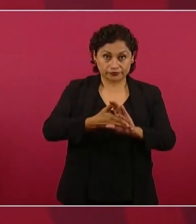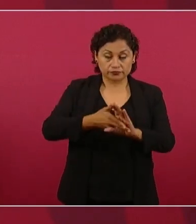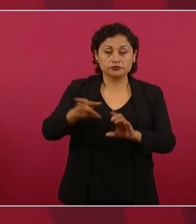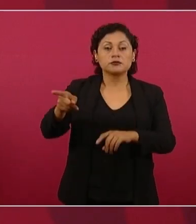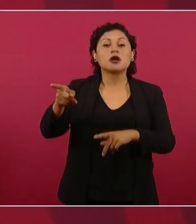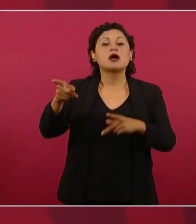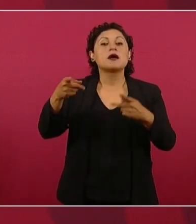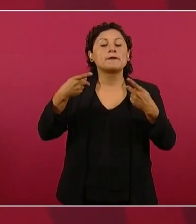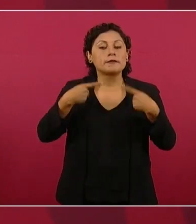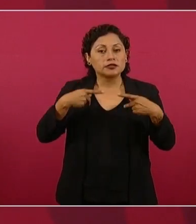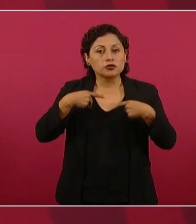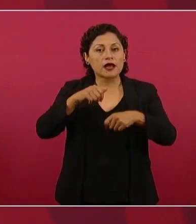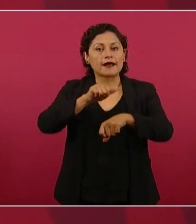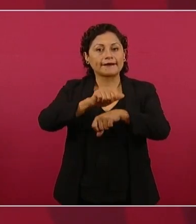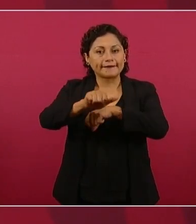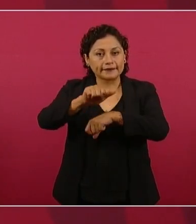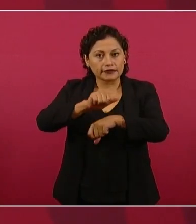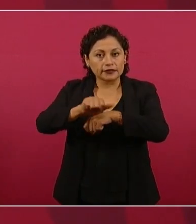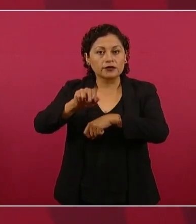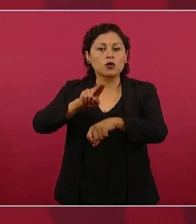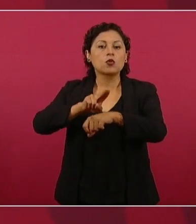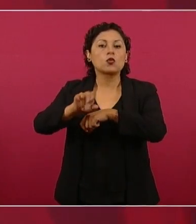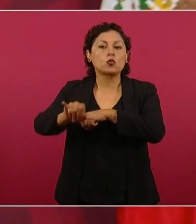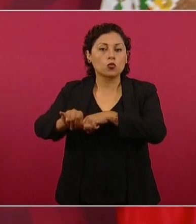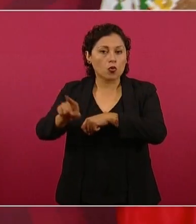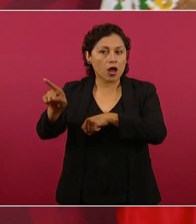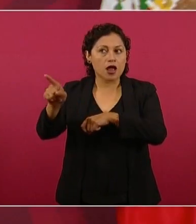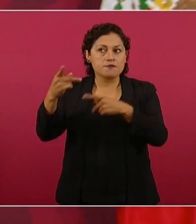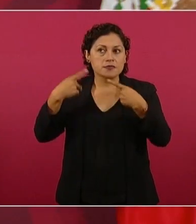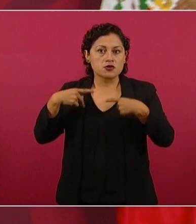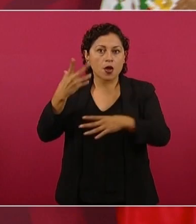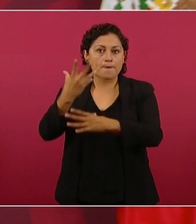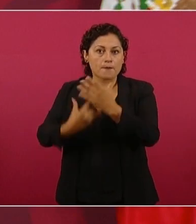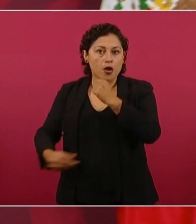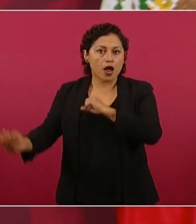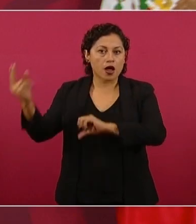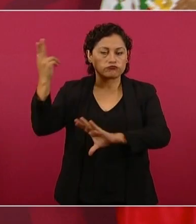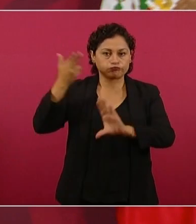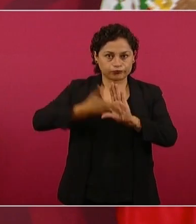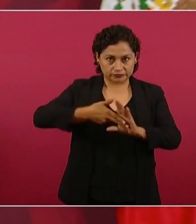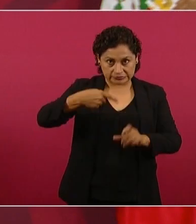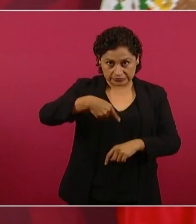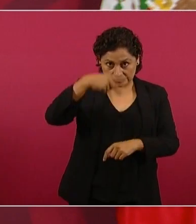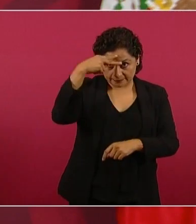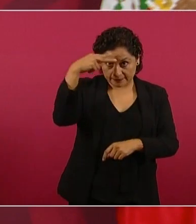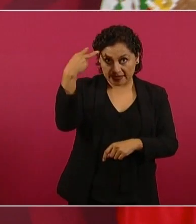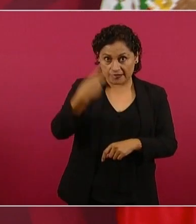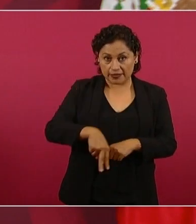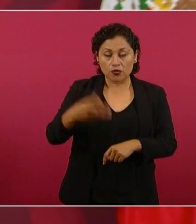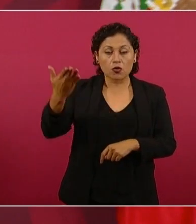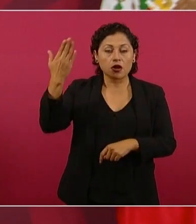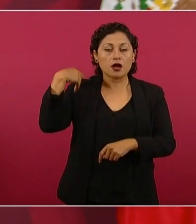argentinos, uruguayos, o sea, de cuando las dictaduras del Cono Sur.